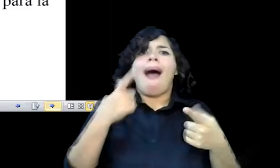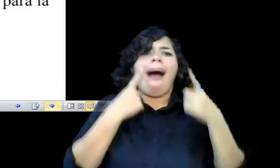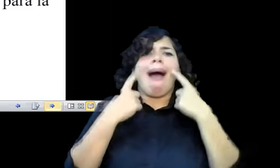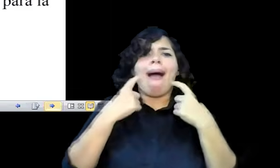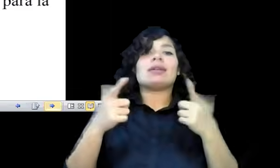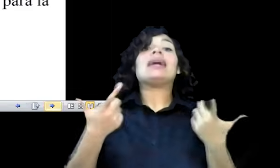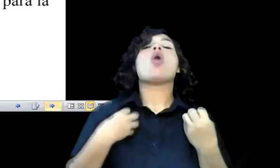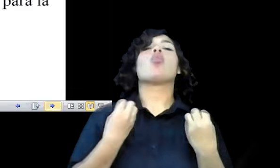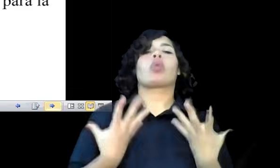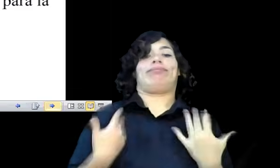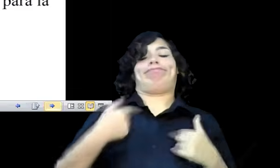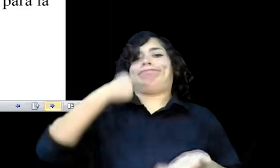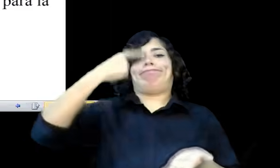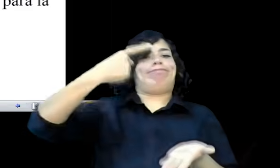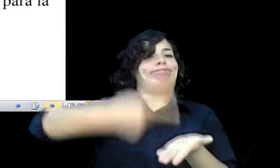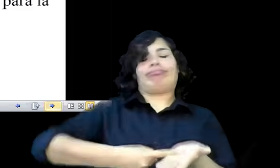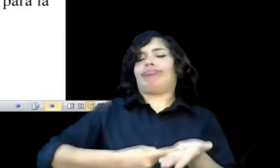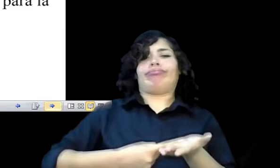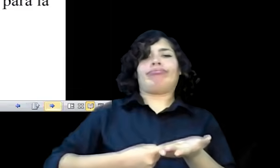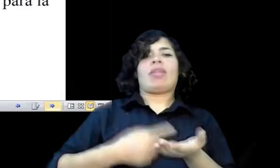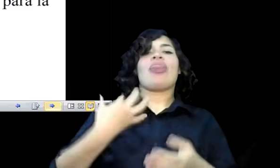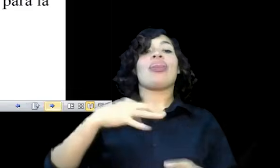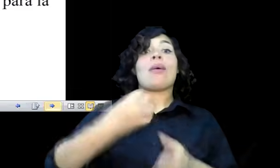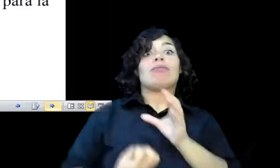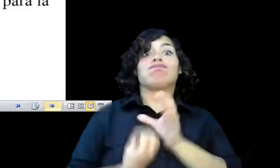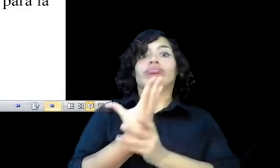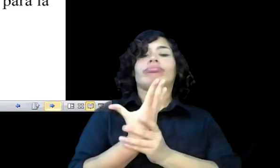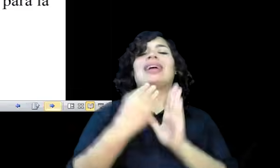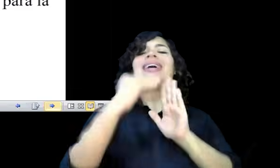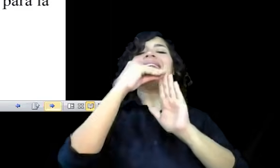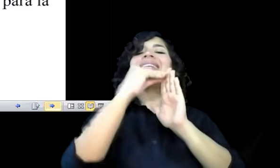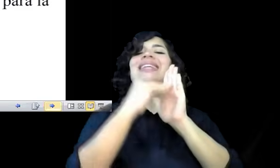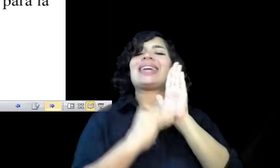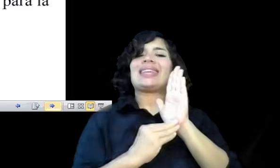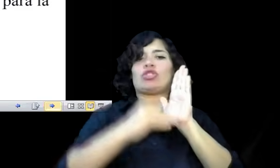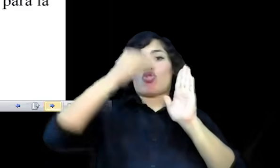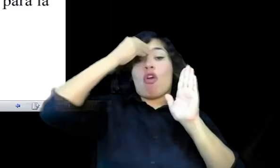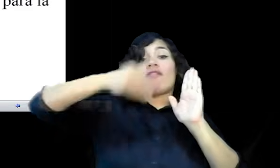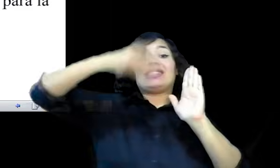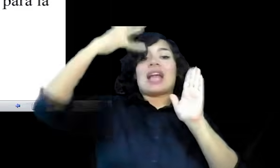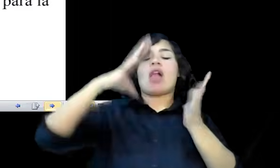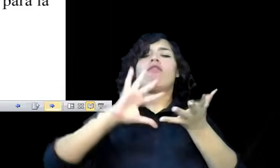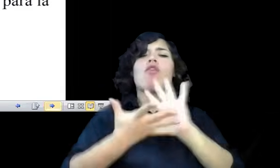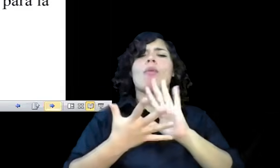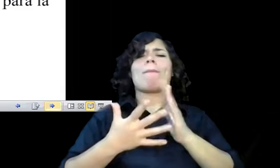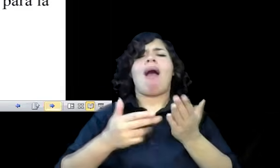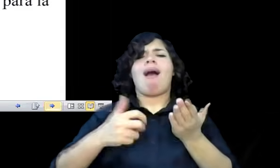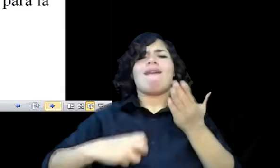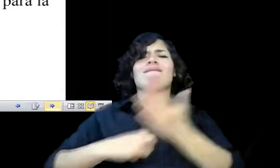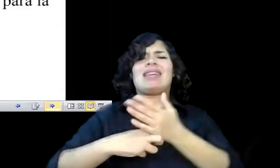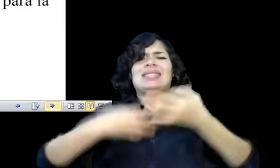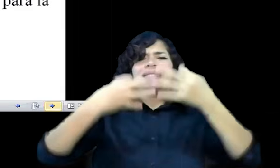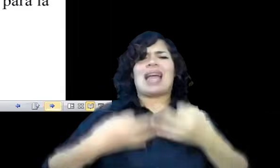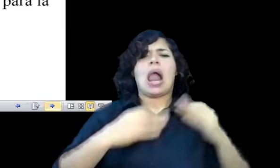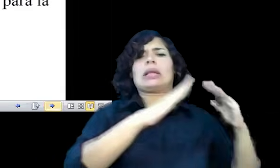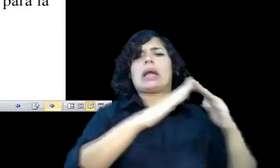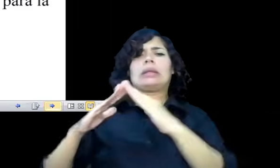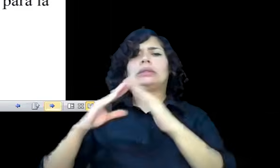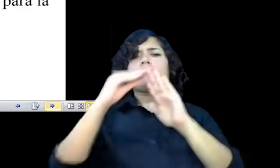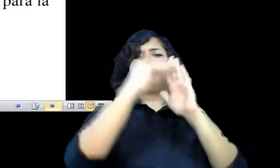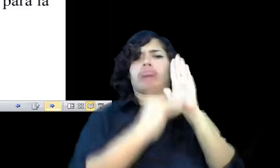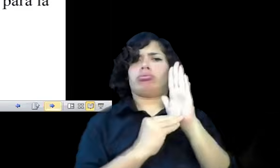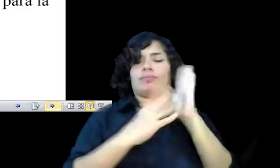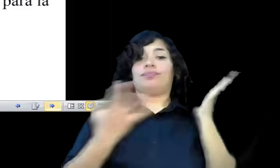se decidió que se iba a crear un registro de evaluaciones fiscales de inmuebles. Y que hasta tanto no se creara